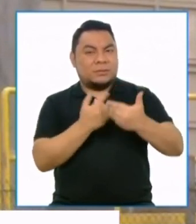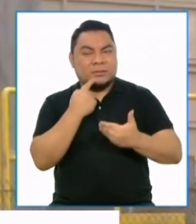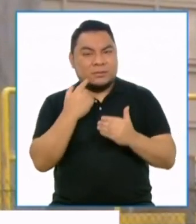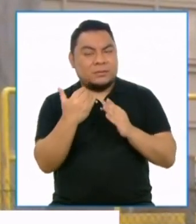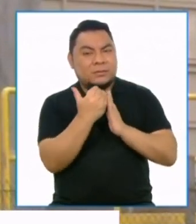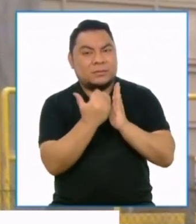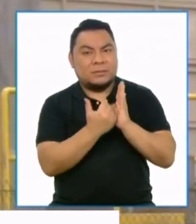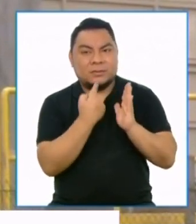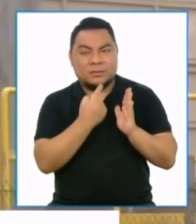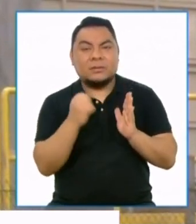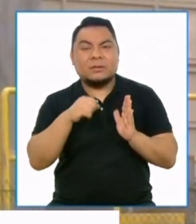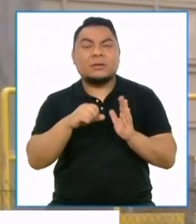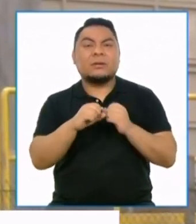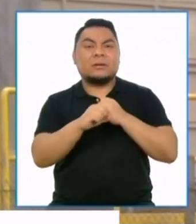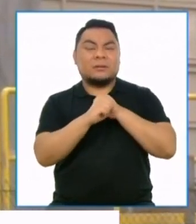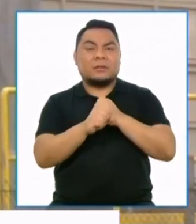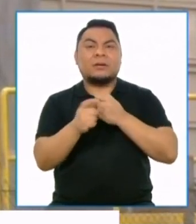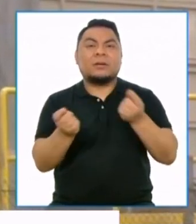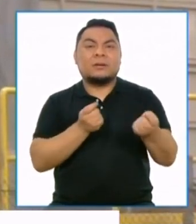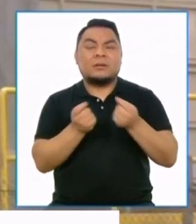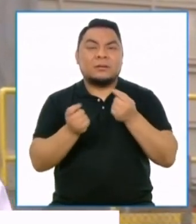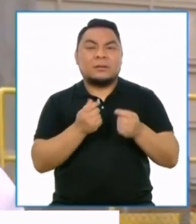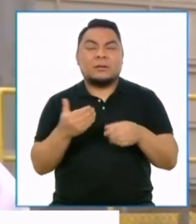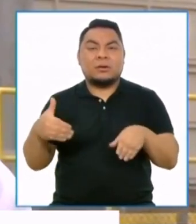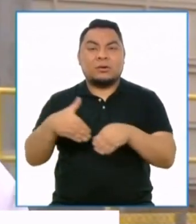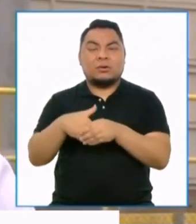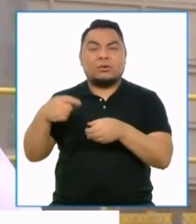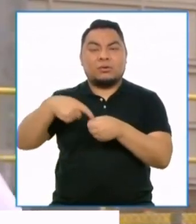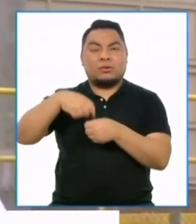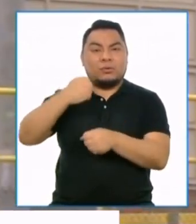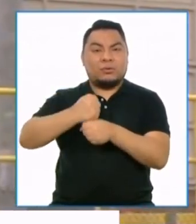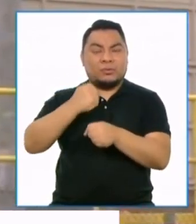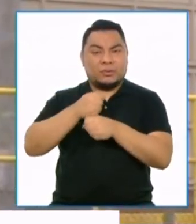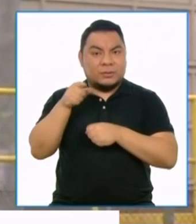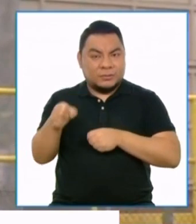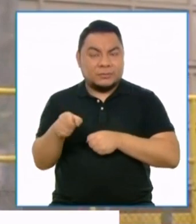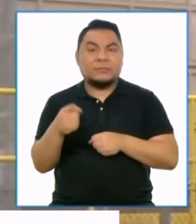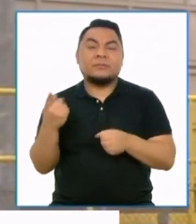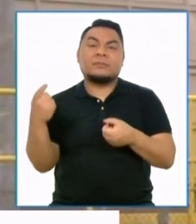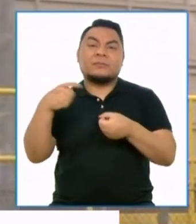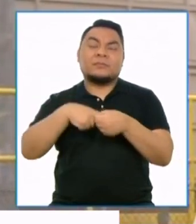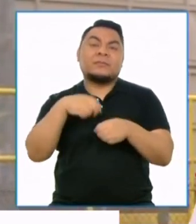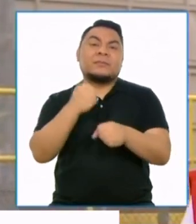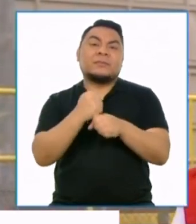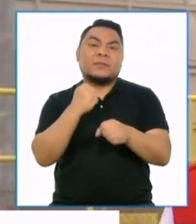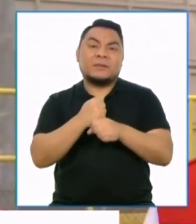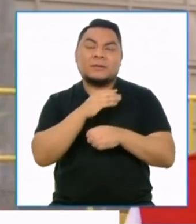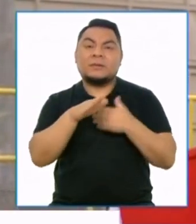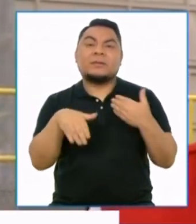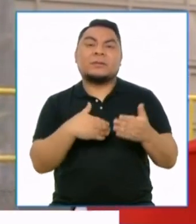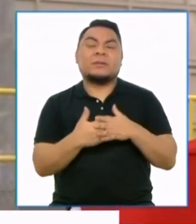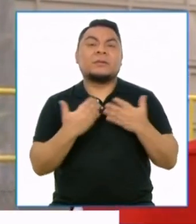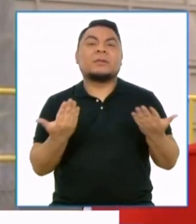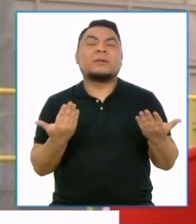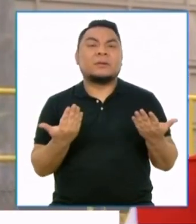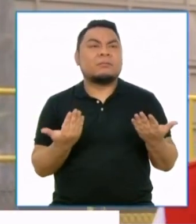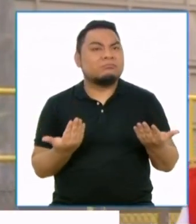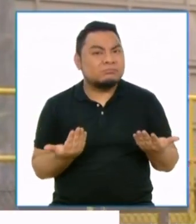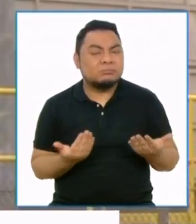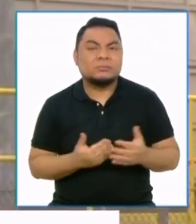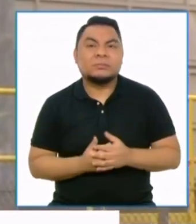y que ha sido contratado por el sistema en menor cuantía. Un trabajador. Como eso hay